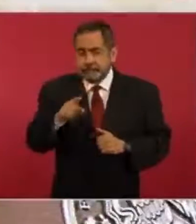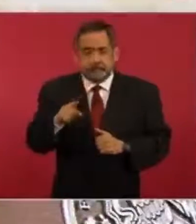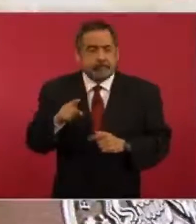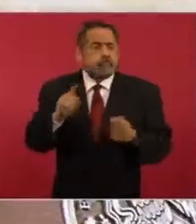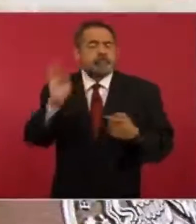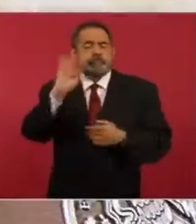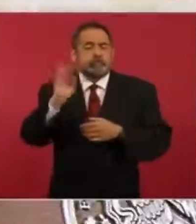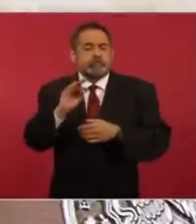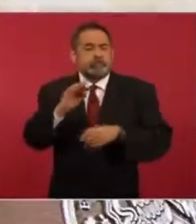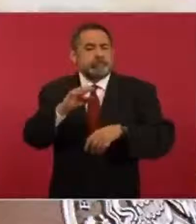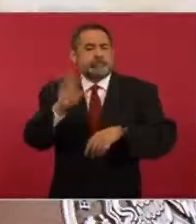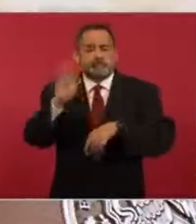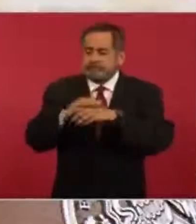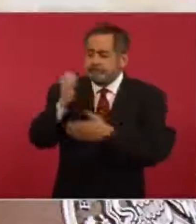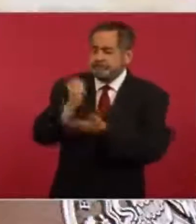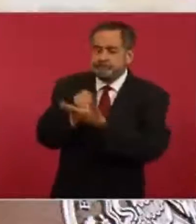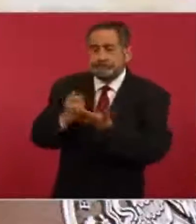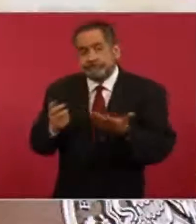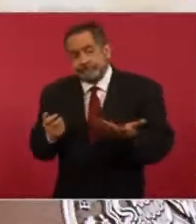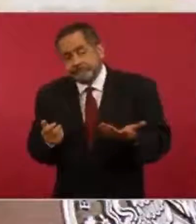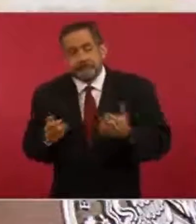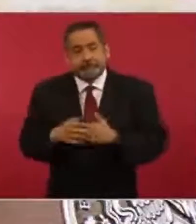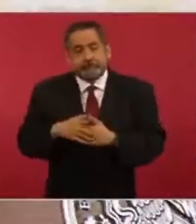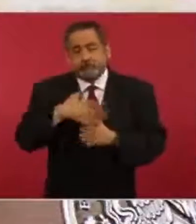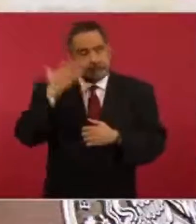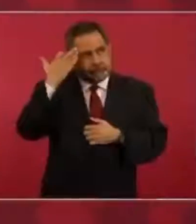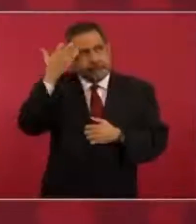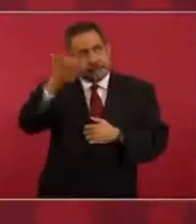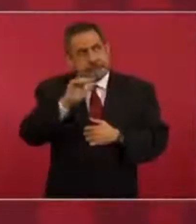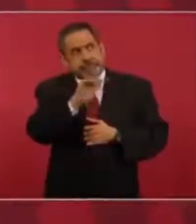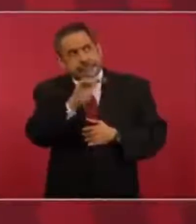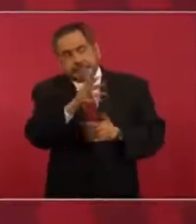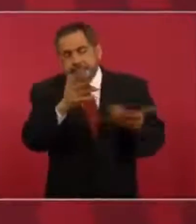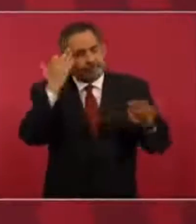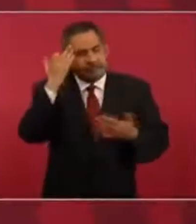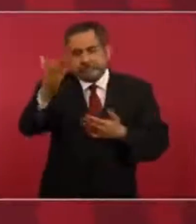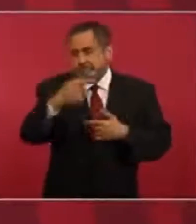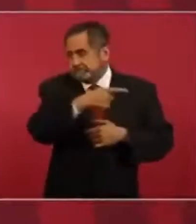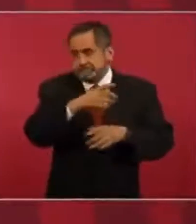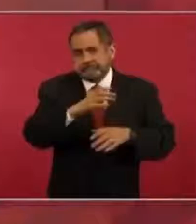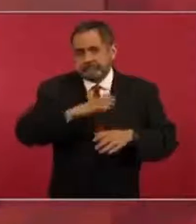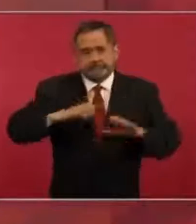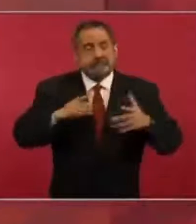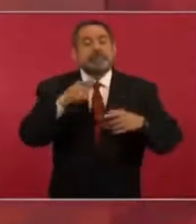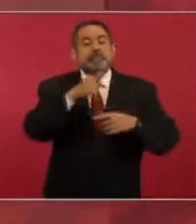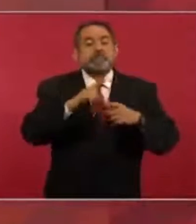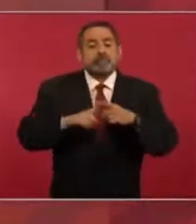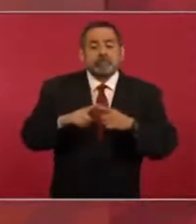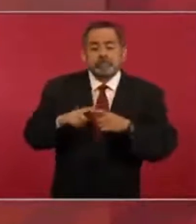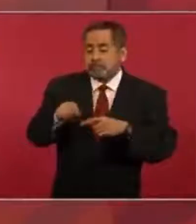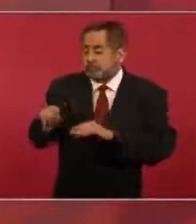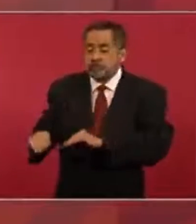aprobar también, eso lleva ya mucho tiempo en el Congreso de Estados Unidos, el que se regularice